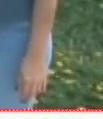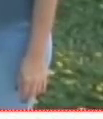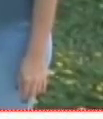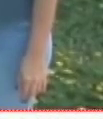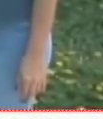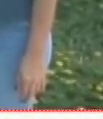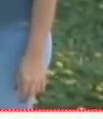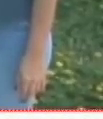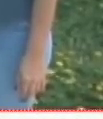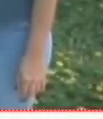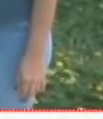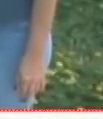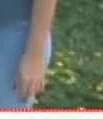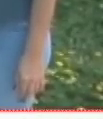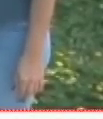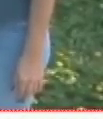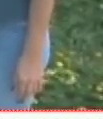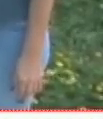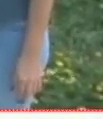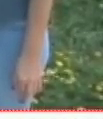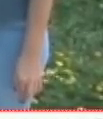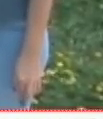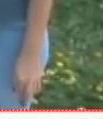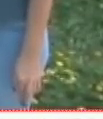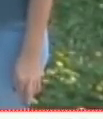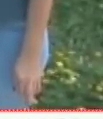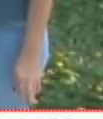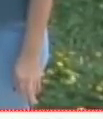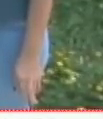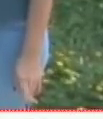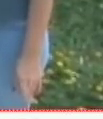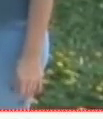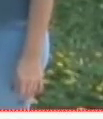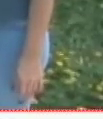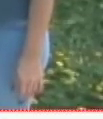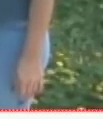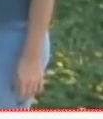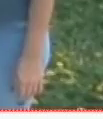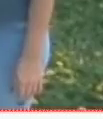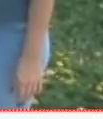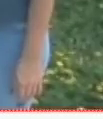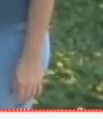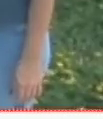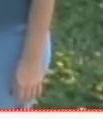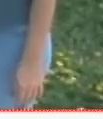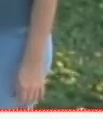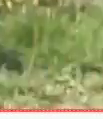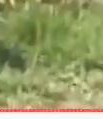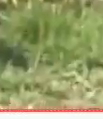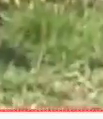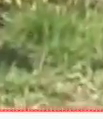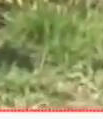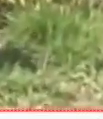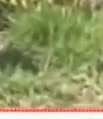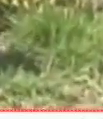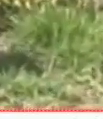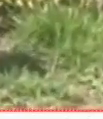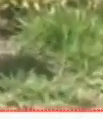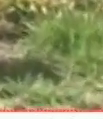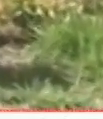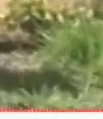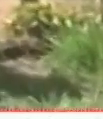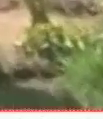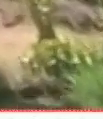la revolución bolivariana. Hoy, gracias a usted y a nuestro gobernador Rodolfo Clemente Marcos Torres,